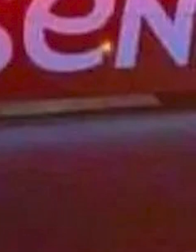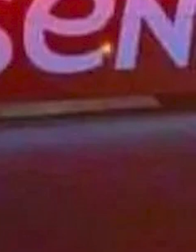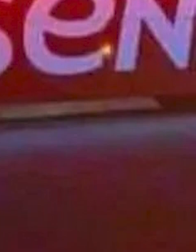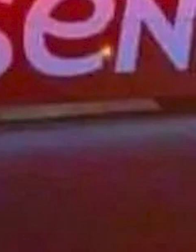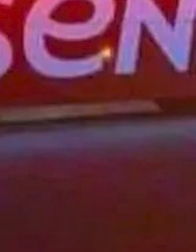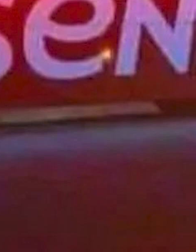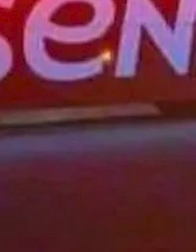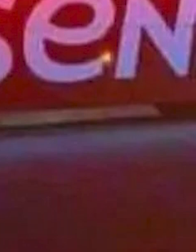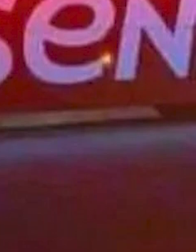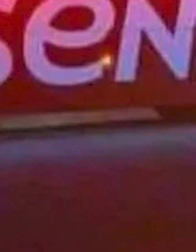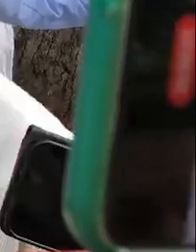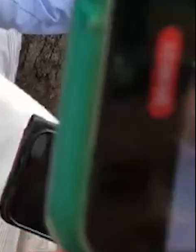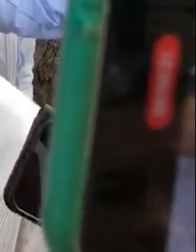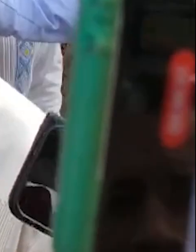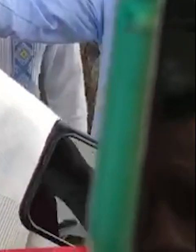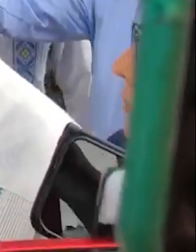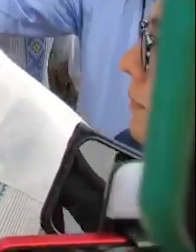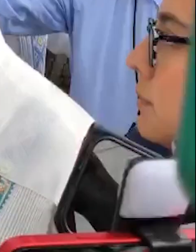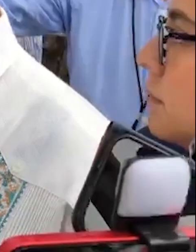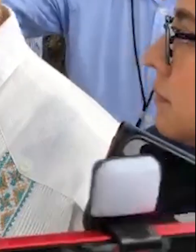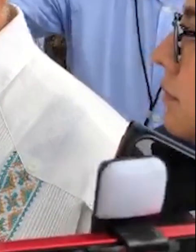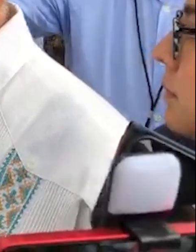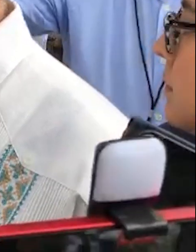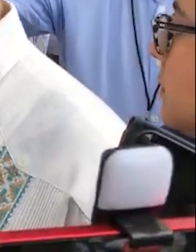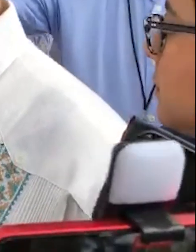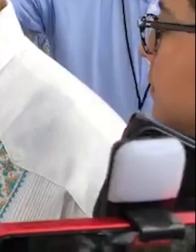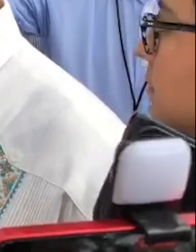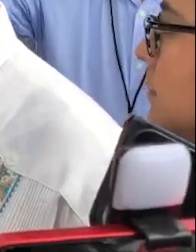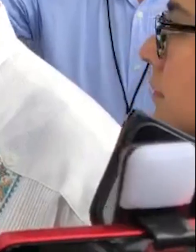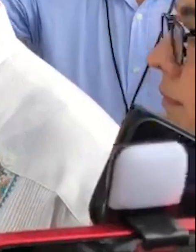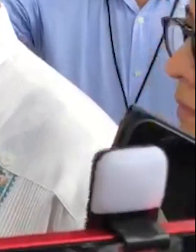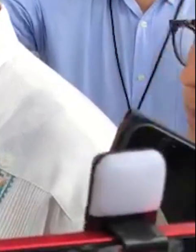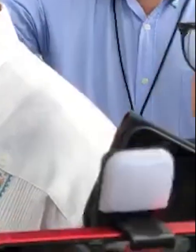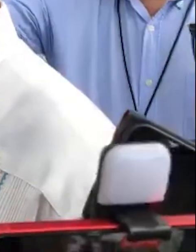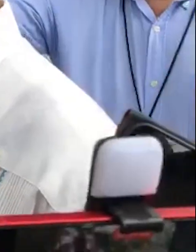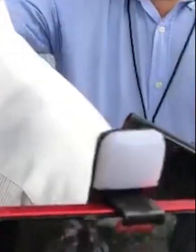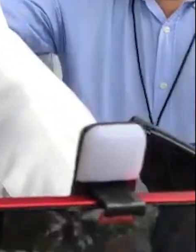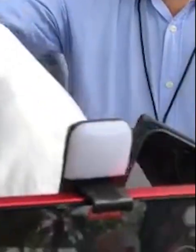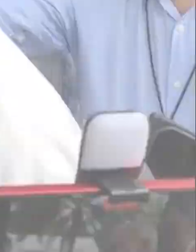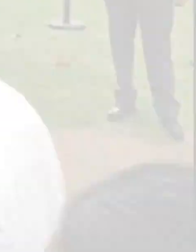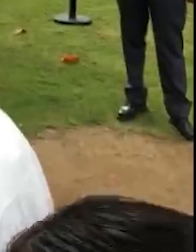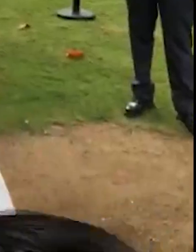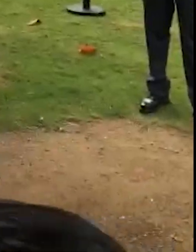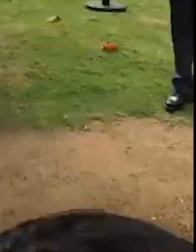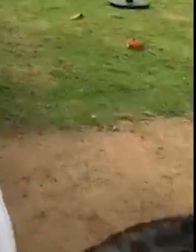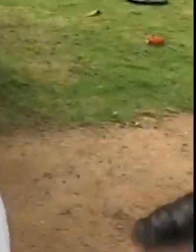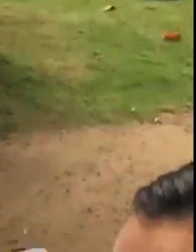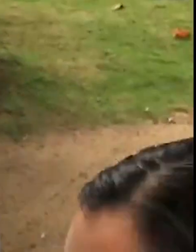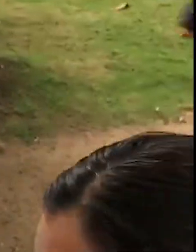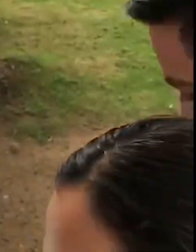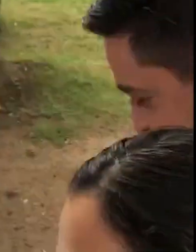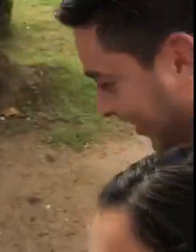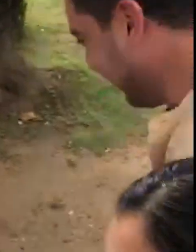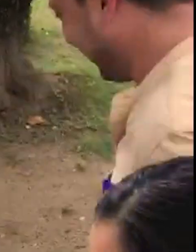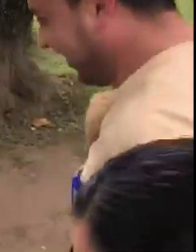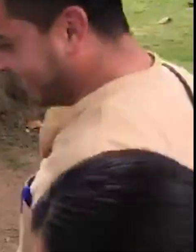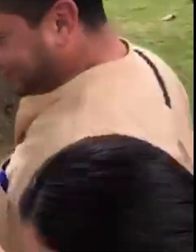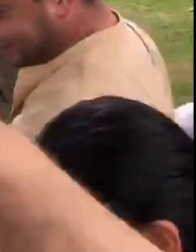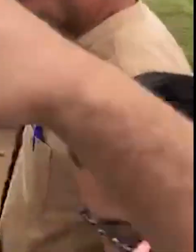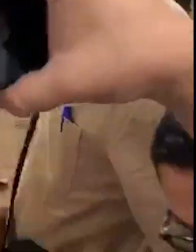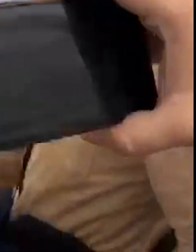del secuestro de estas personas en una carretera de Reynosa a Matamoros, comenzó la búsqueda.